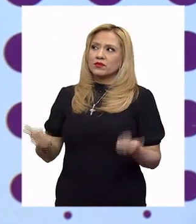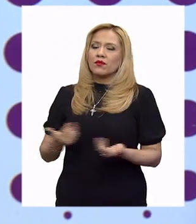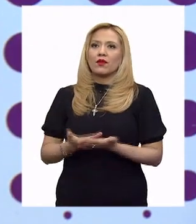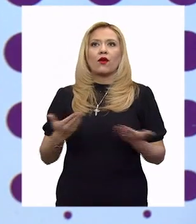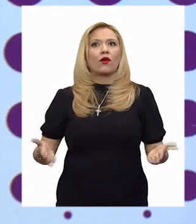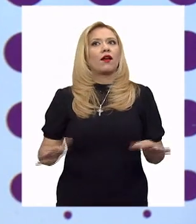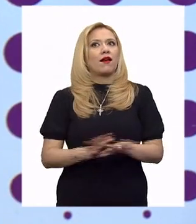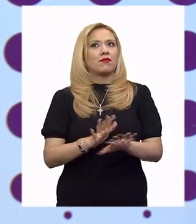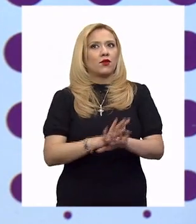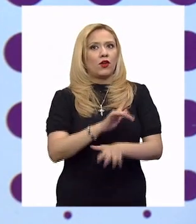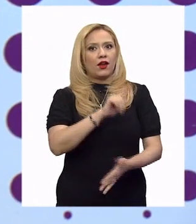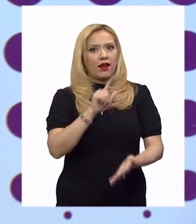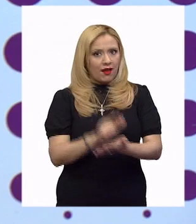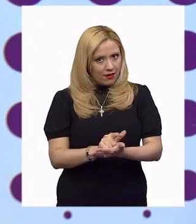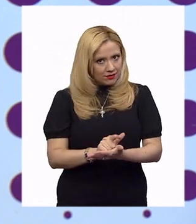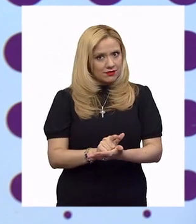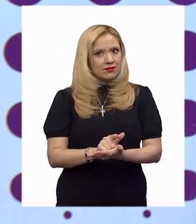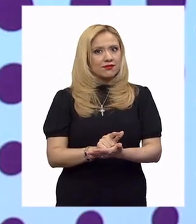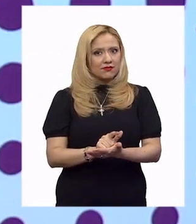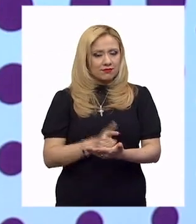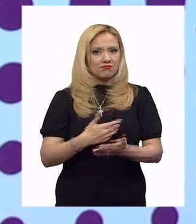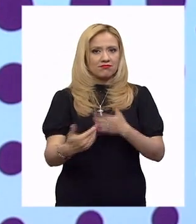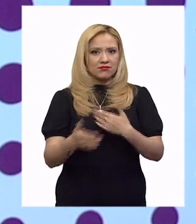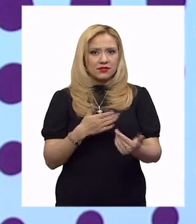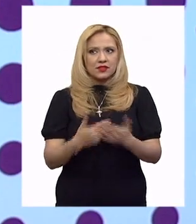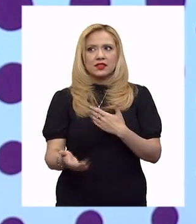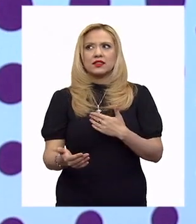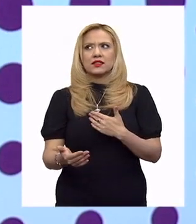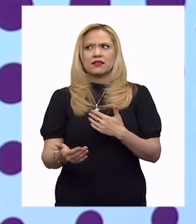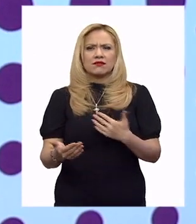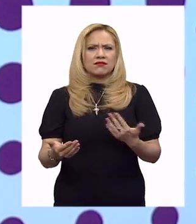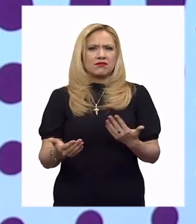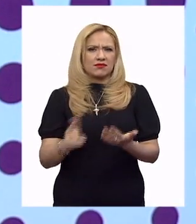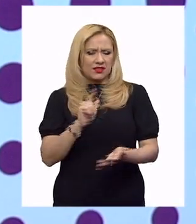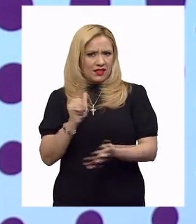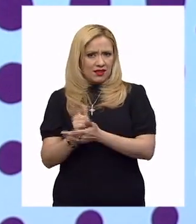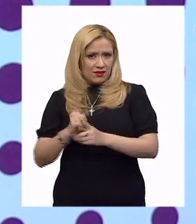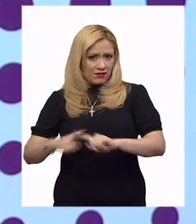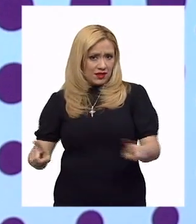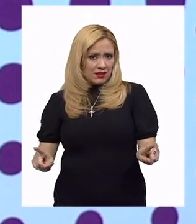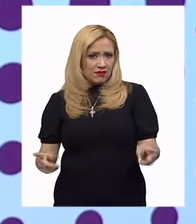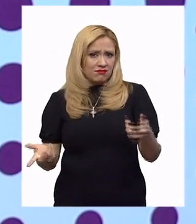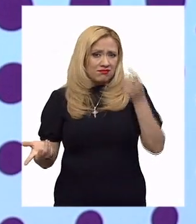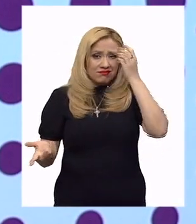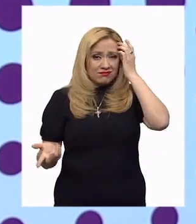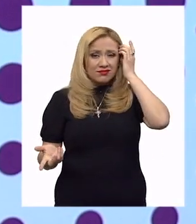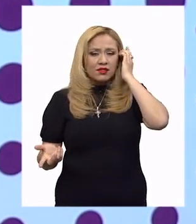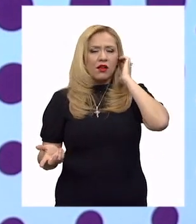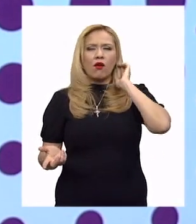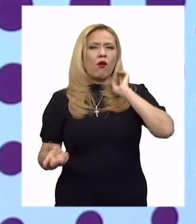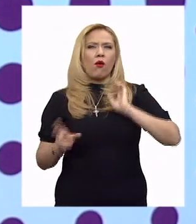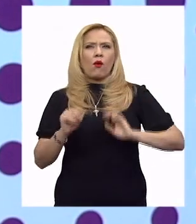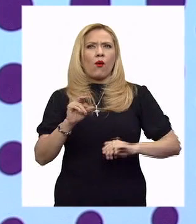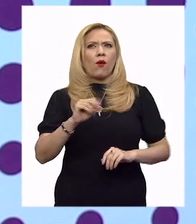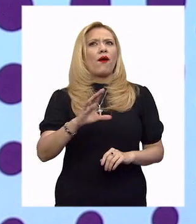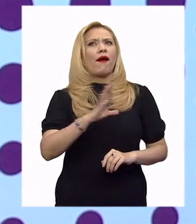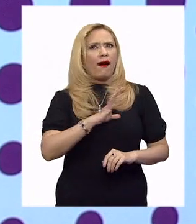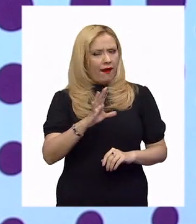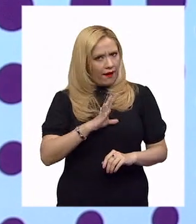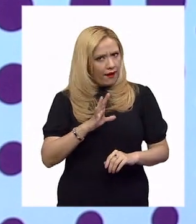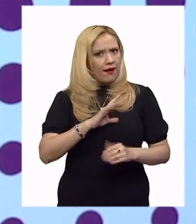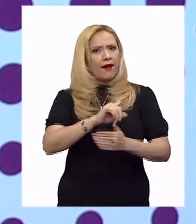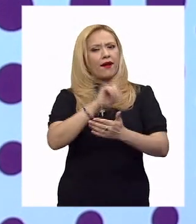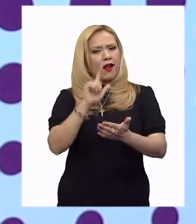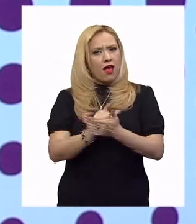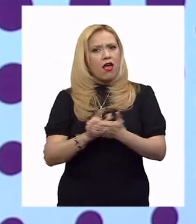vanguardia y que no es una cuestión de tener leyes distintas? ¿O? Tenemos, yo creo que en general tenemos tenemos un marco